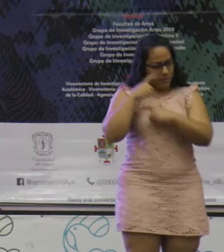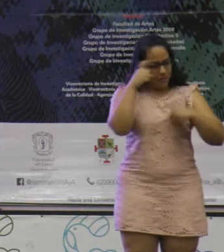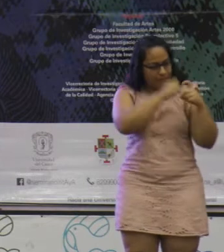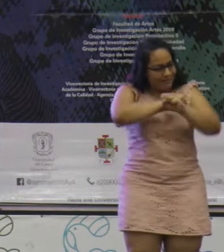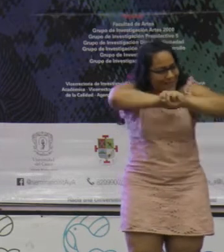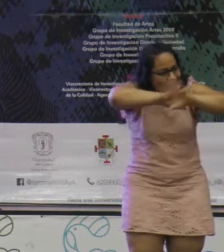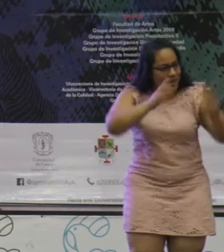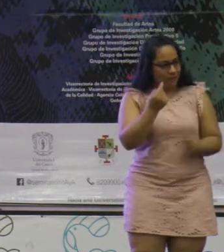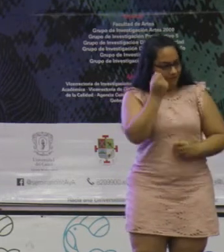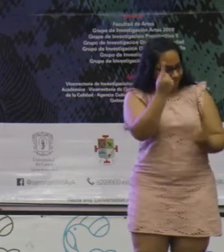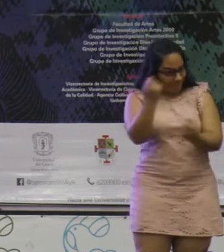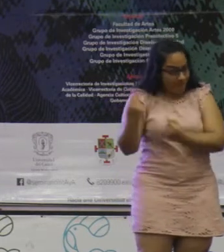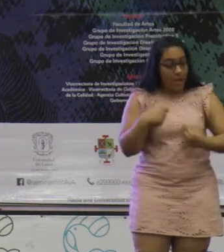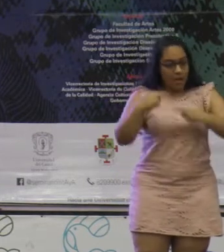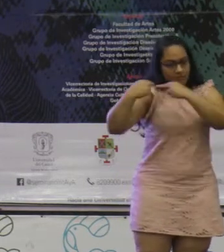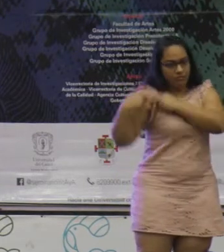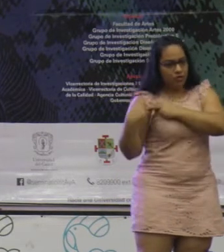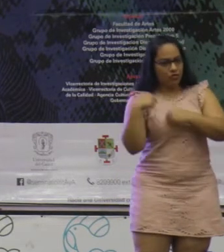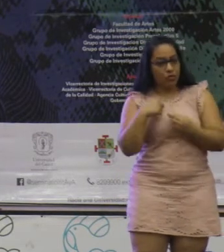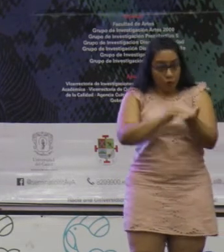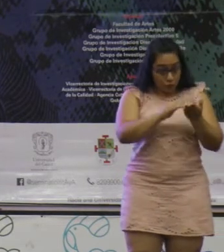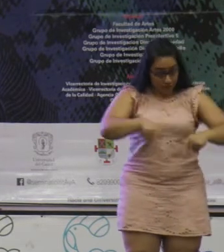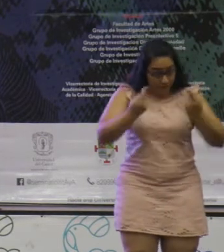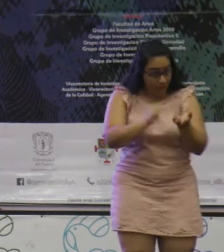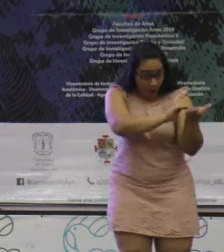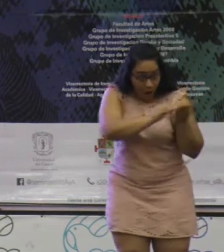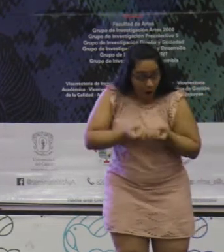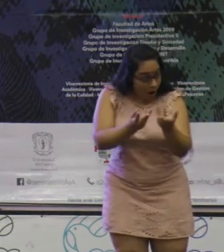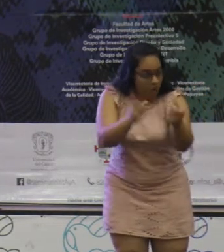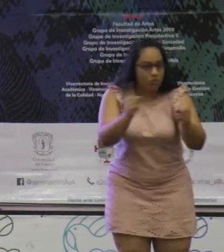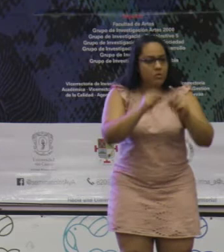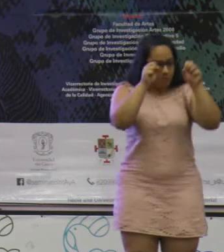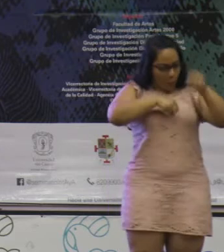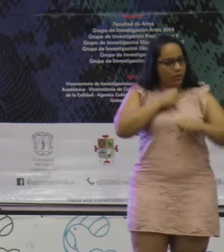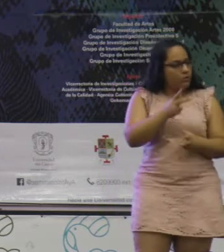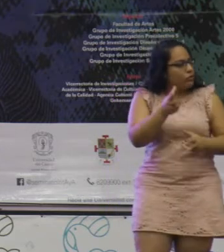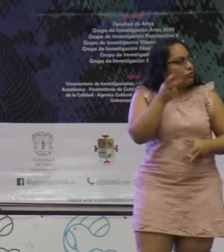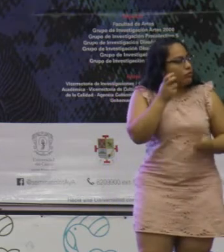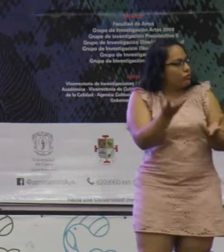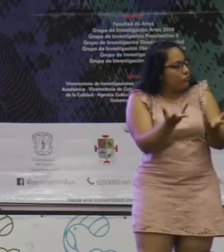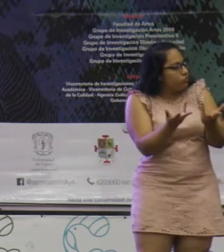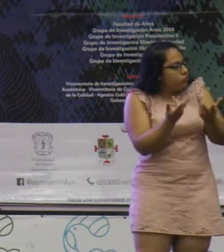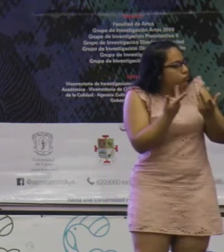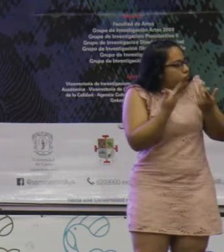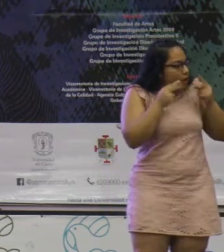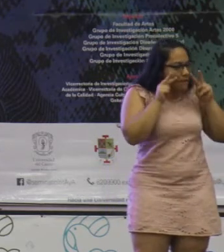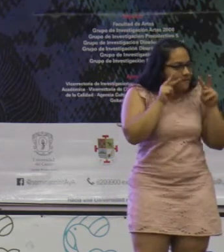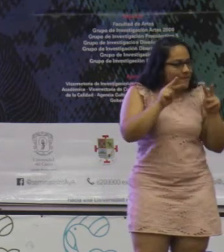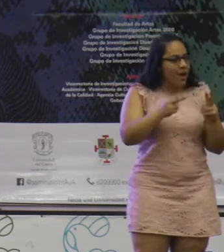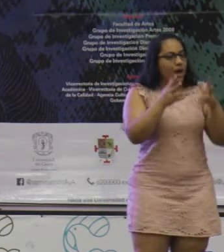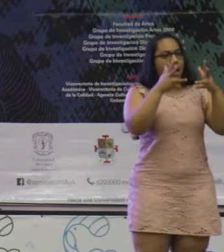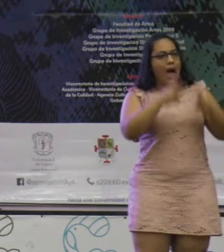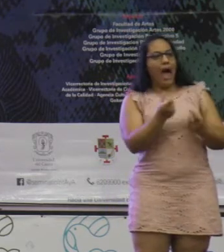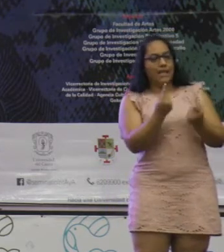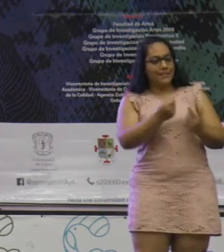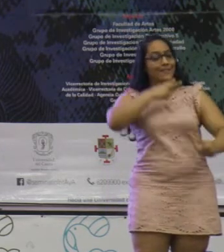muy claro eso. No es responsabilidad del profesor resolverle la vida a nadie, pero sí tiene que tener la capacidad de escucha, y de escuchar muchísimo. Y eso hace